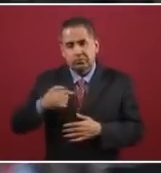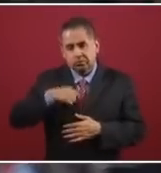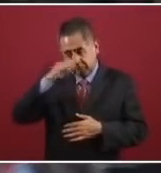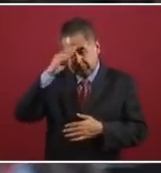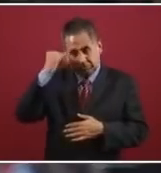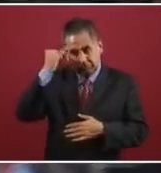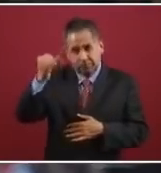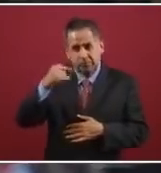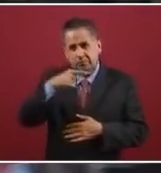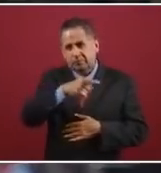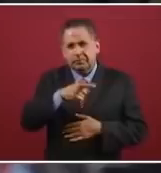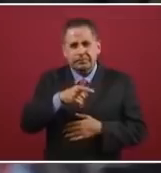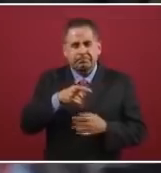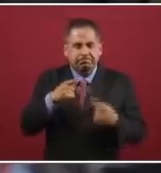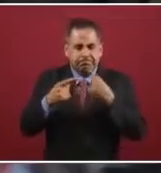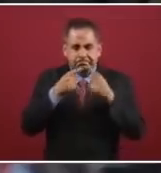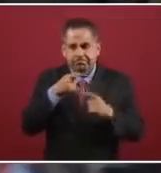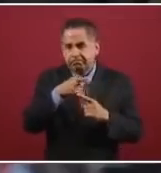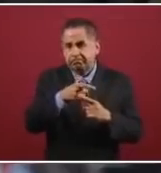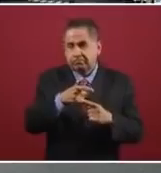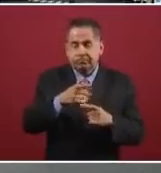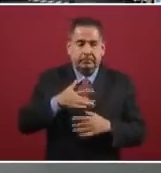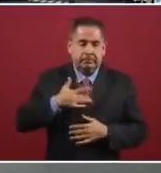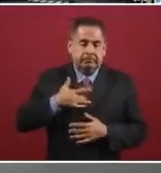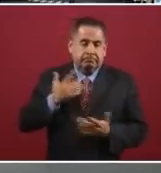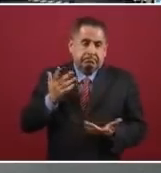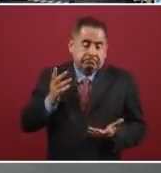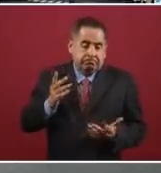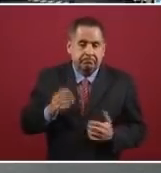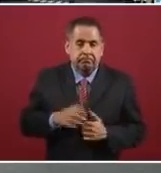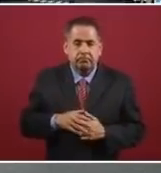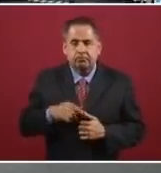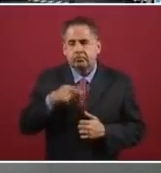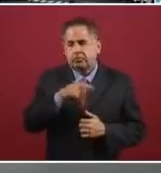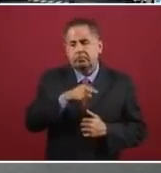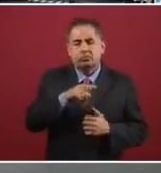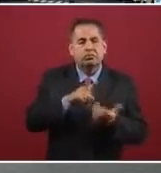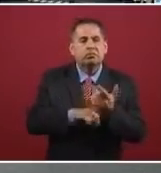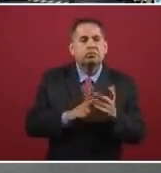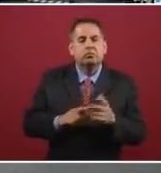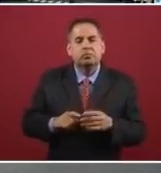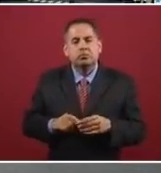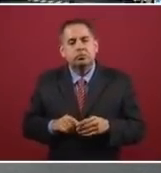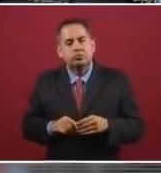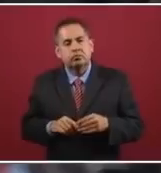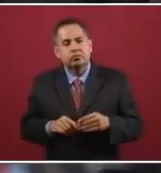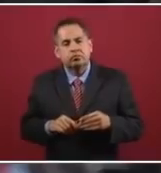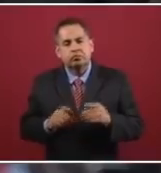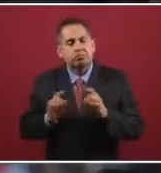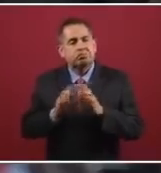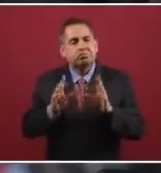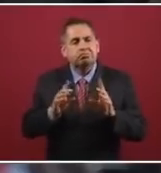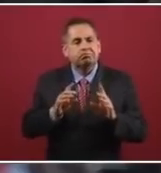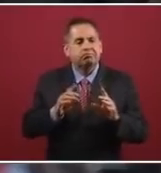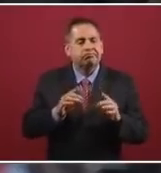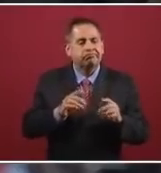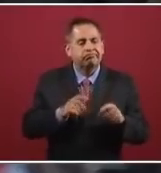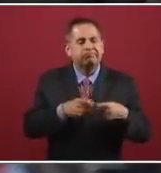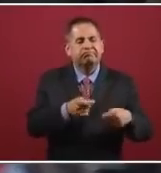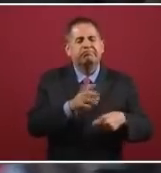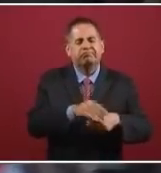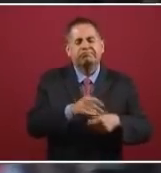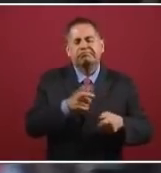que lo que ocurrió en esa coyuntura, es un poco mi deseo, es que hubo una concesión y no una coincidencia.